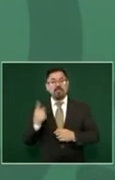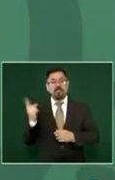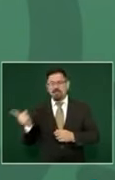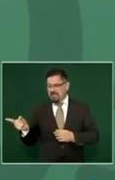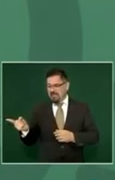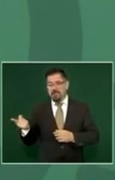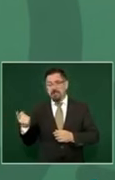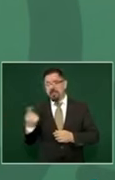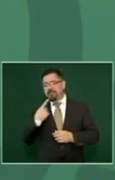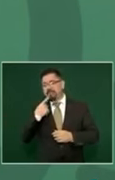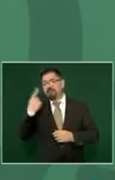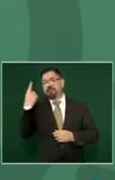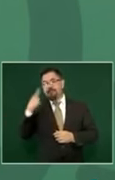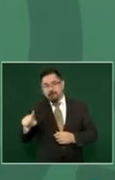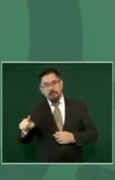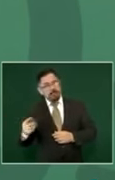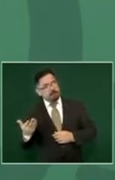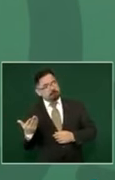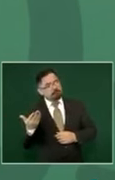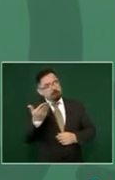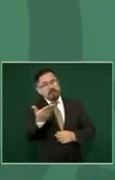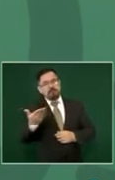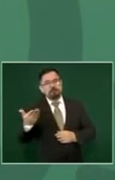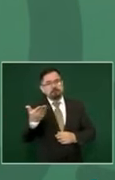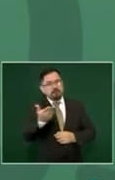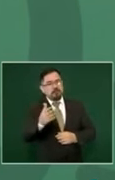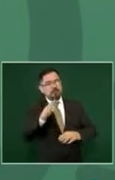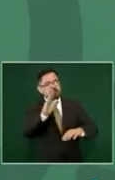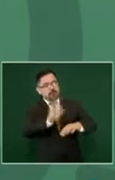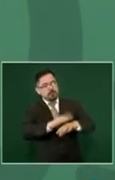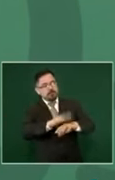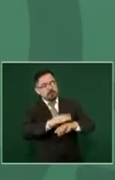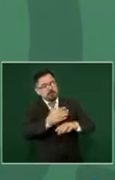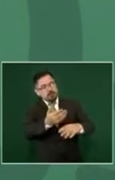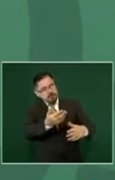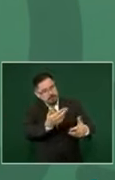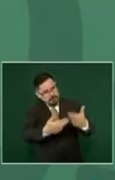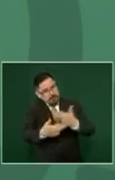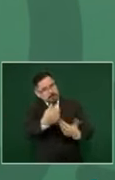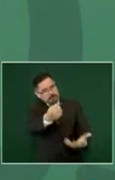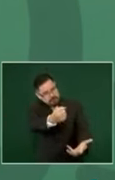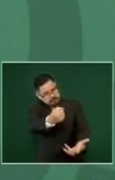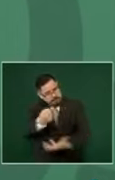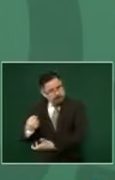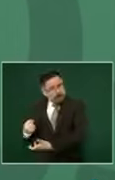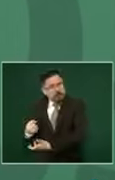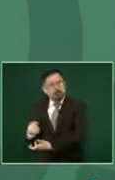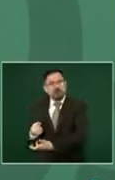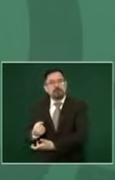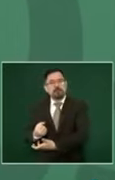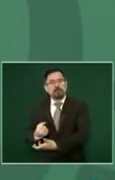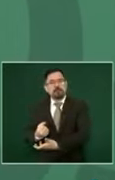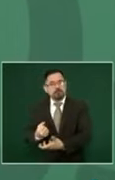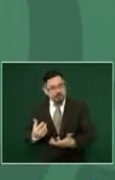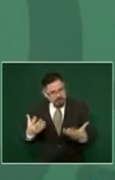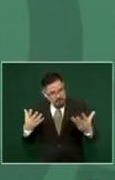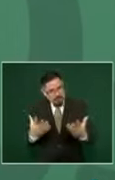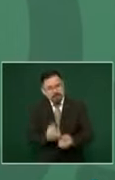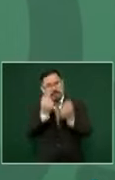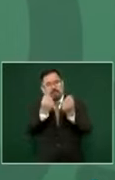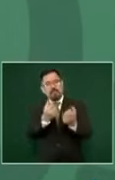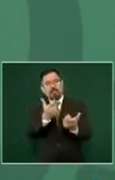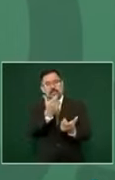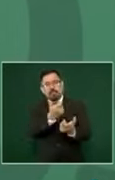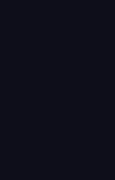es que devuelvan dinero, que se recupere dinero.